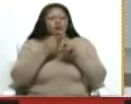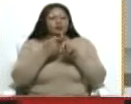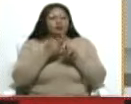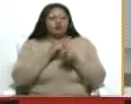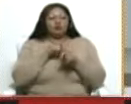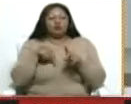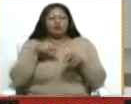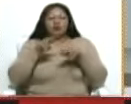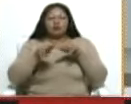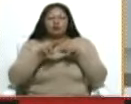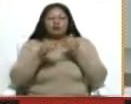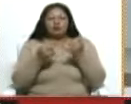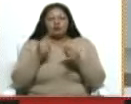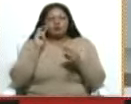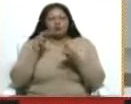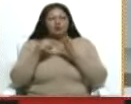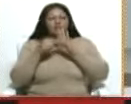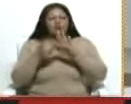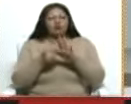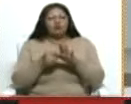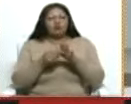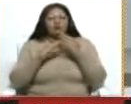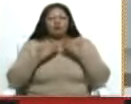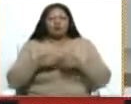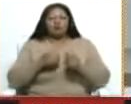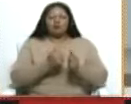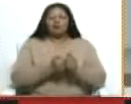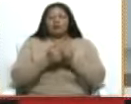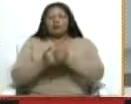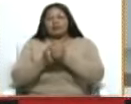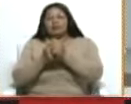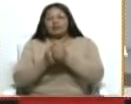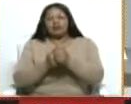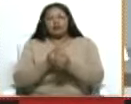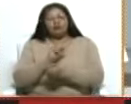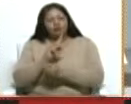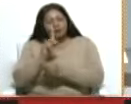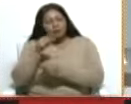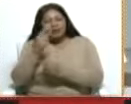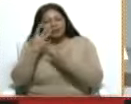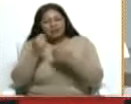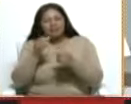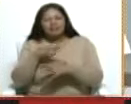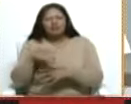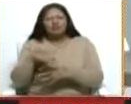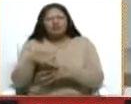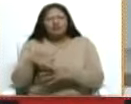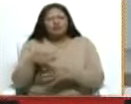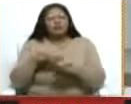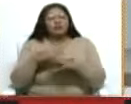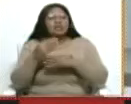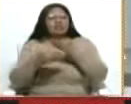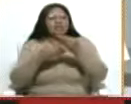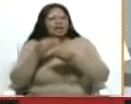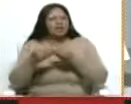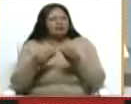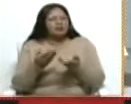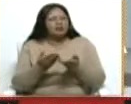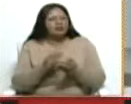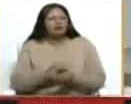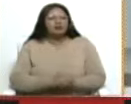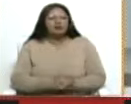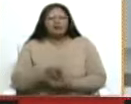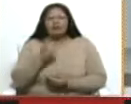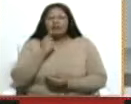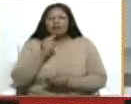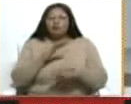a que de un día para otro se pongan un traje de burriquita, claro, sino que también entiendan de dónde vienen, qué es lo que, por qué se hace esta